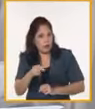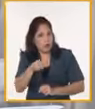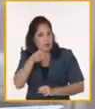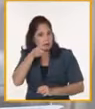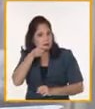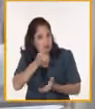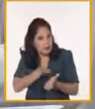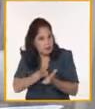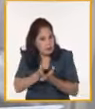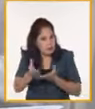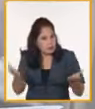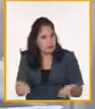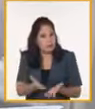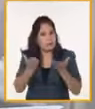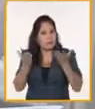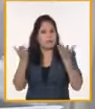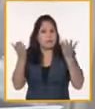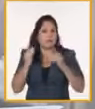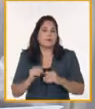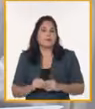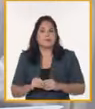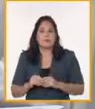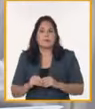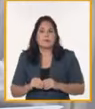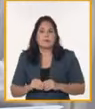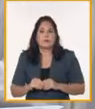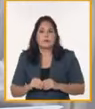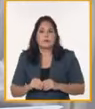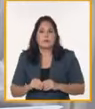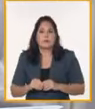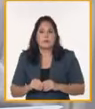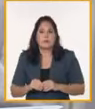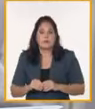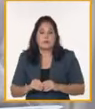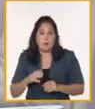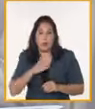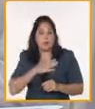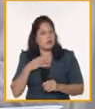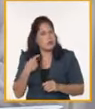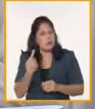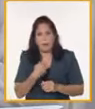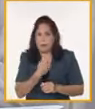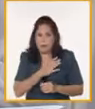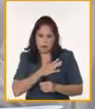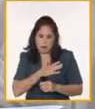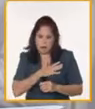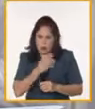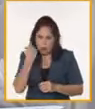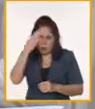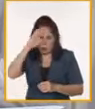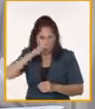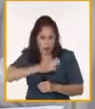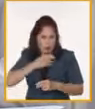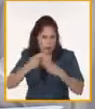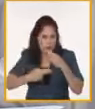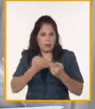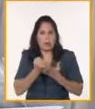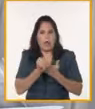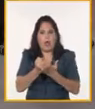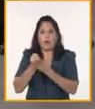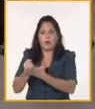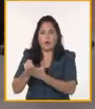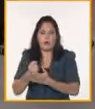propiciando y creando el espacio para eso eso que caracteriza al cubano que es la solidaridad con el otro Los Ángeles de la noche me